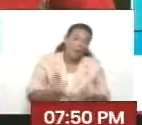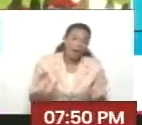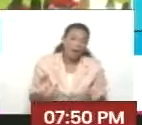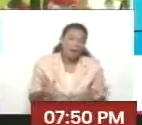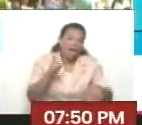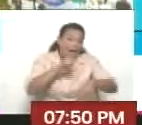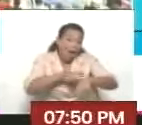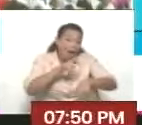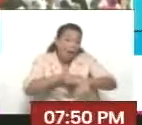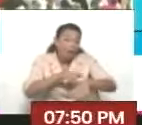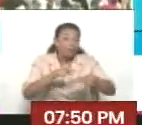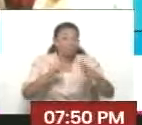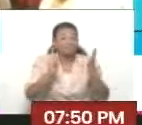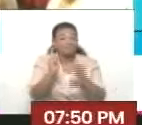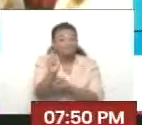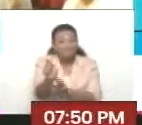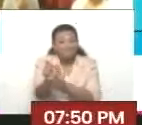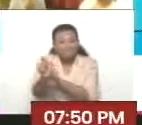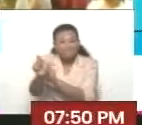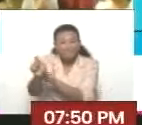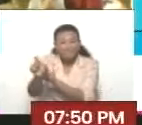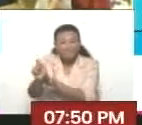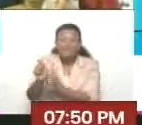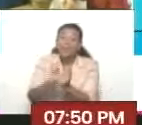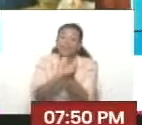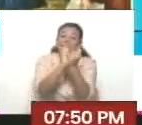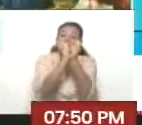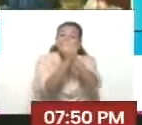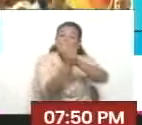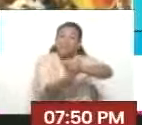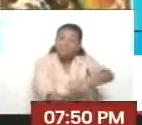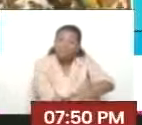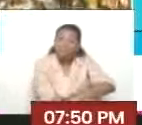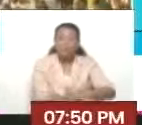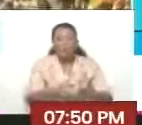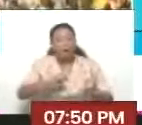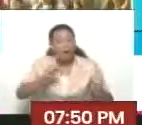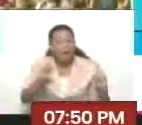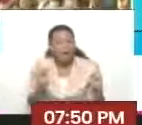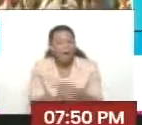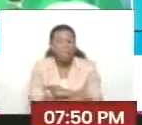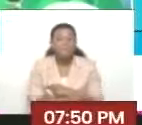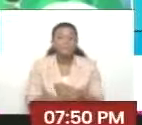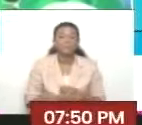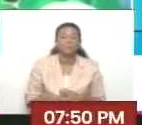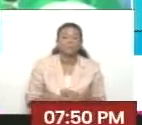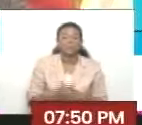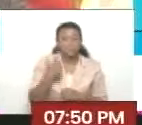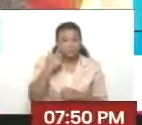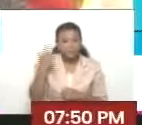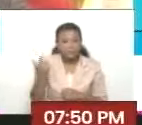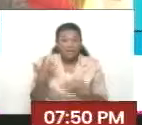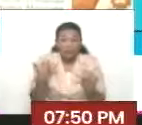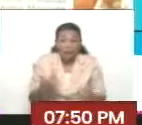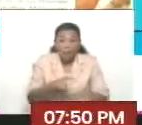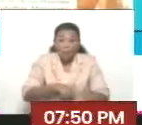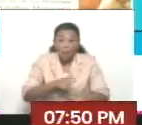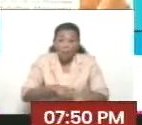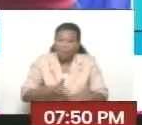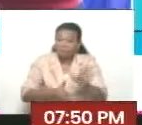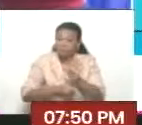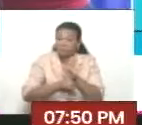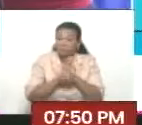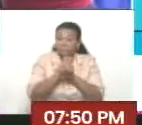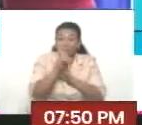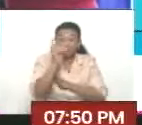llegó la hora de la T, de las transformaciones, y en este momento está en pleno